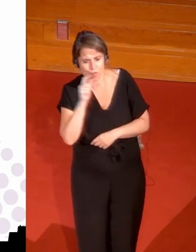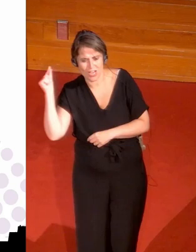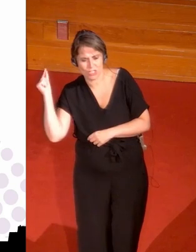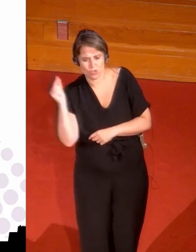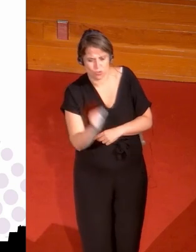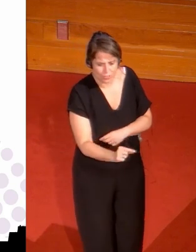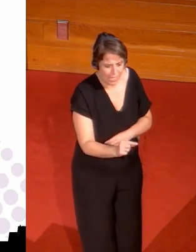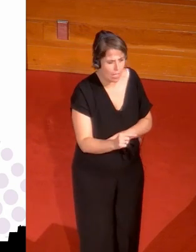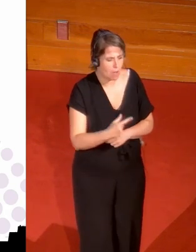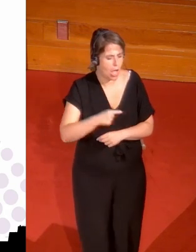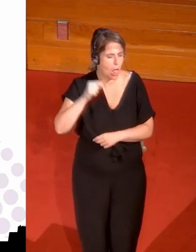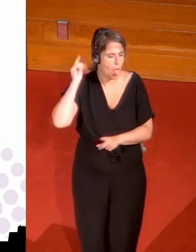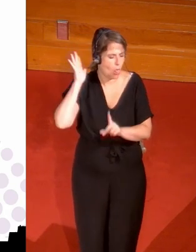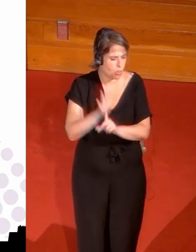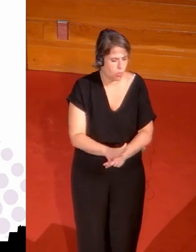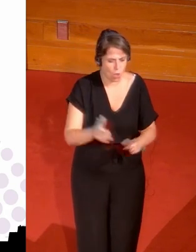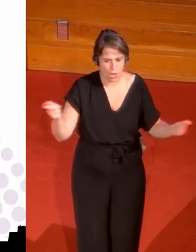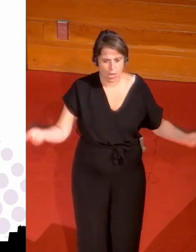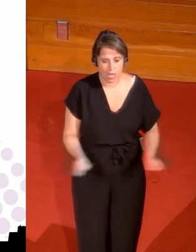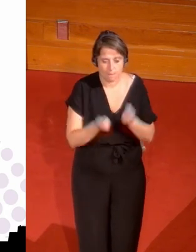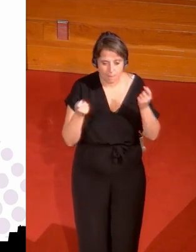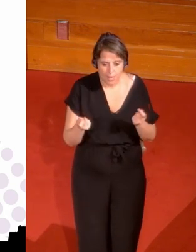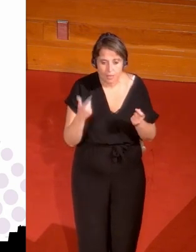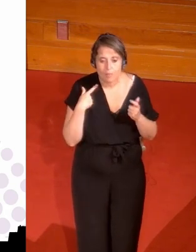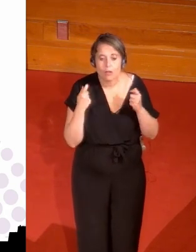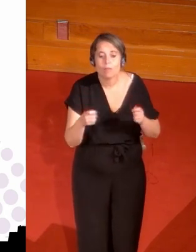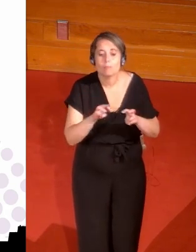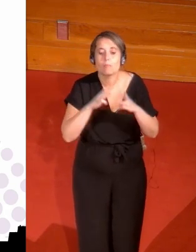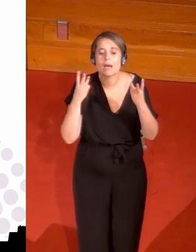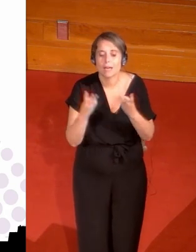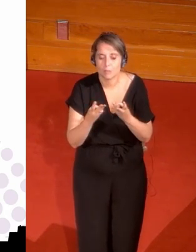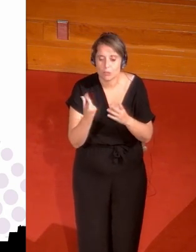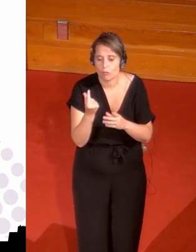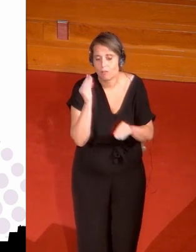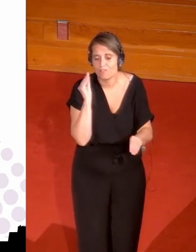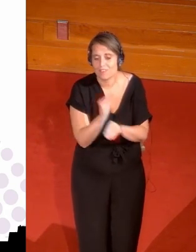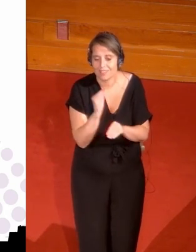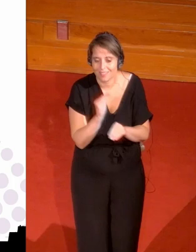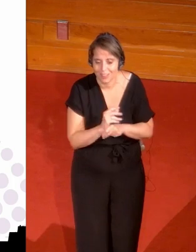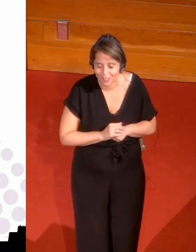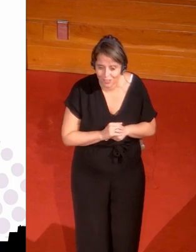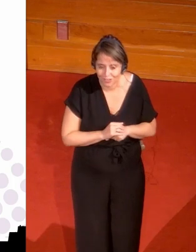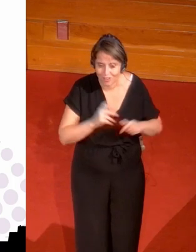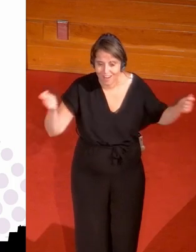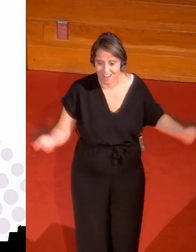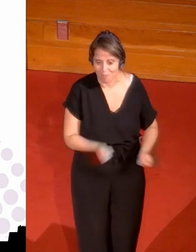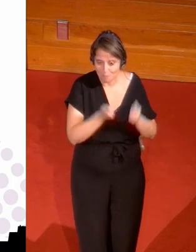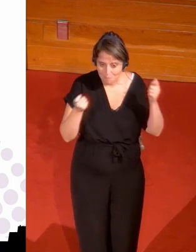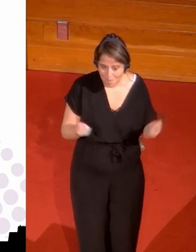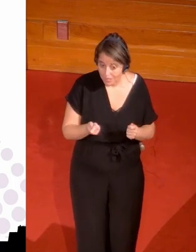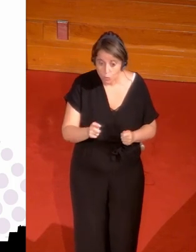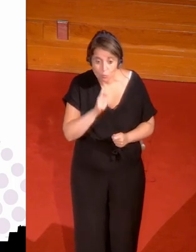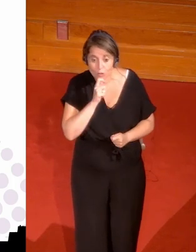que denost estaba contra el cual hacía campaña pero qué le daba ese parlamento financiación para hacer campaña